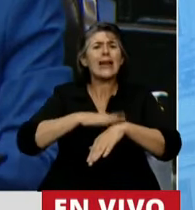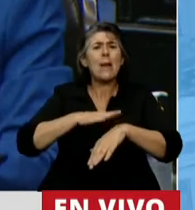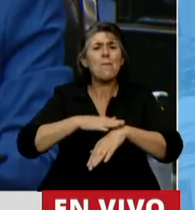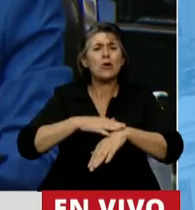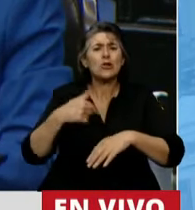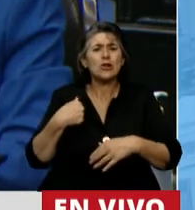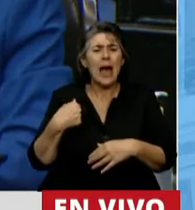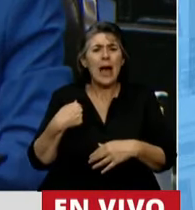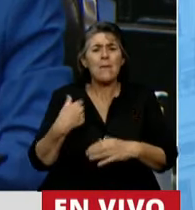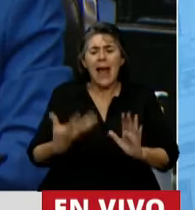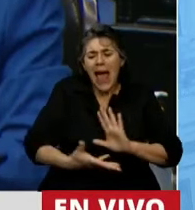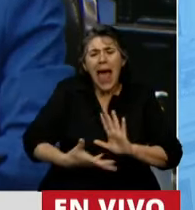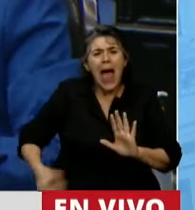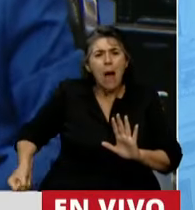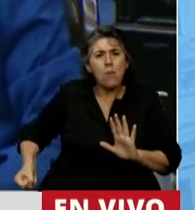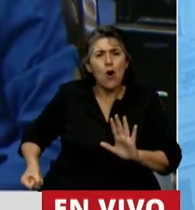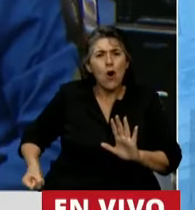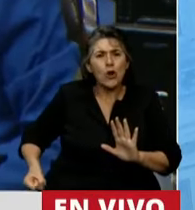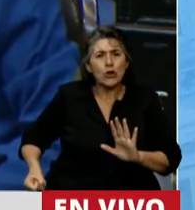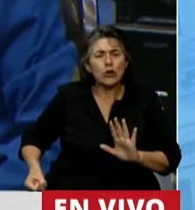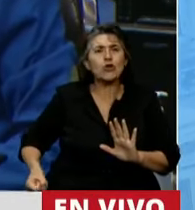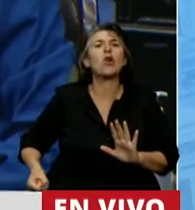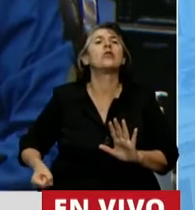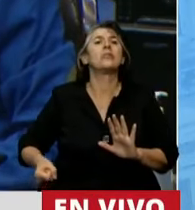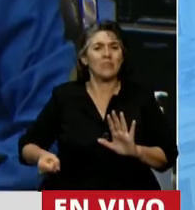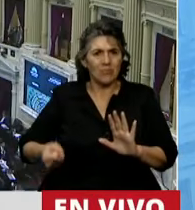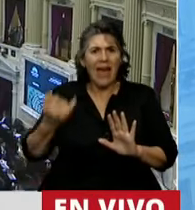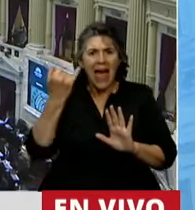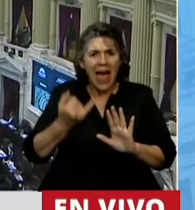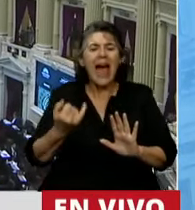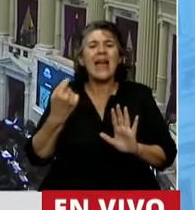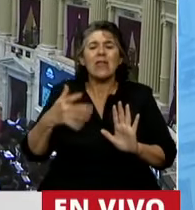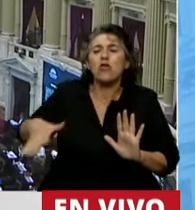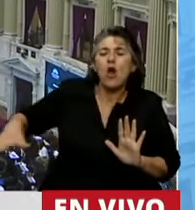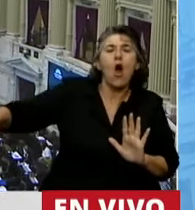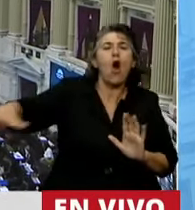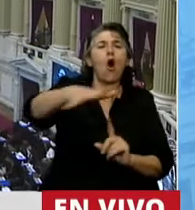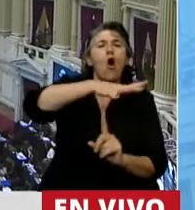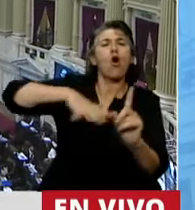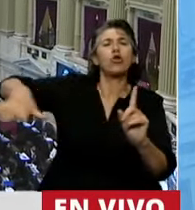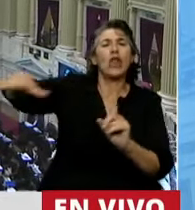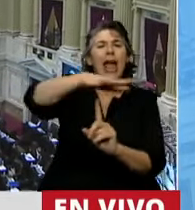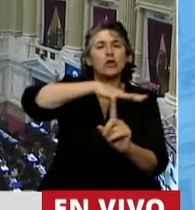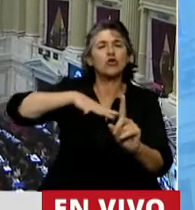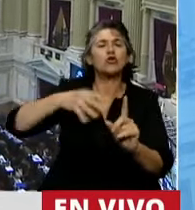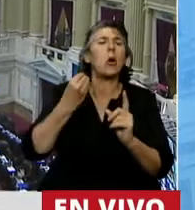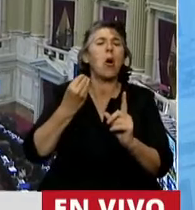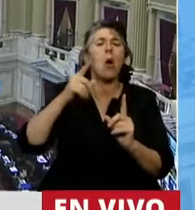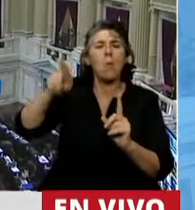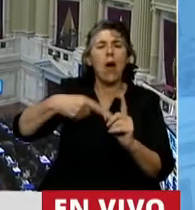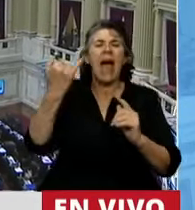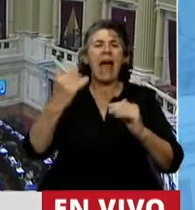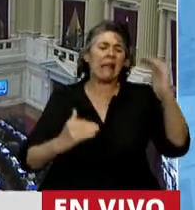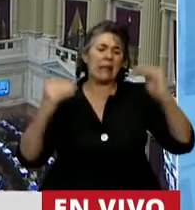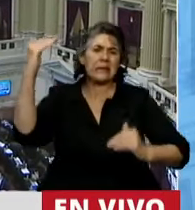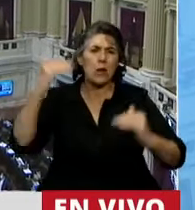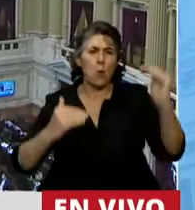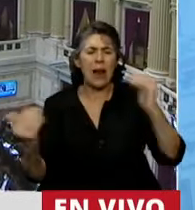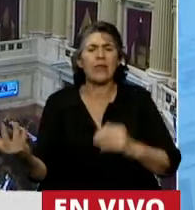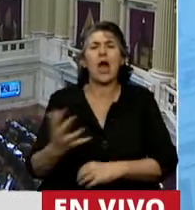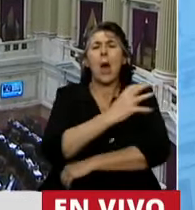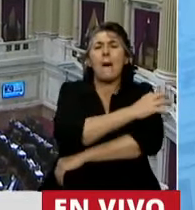da en un contexto, de ese contexto también tenemos que hacernos cargo, un contexto de desigualdad, un contexto de pobreza,